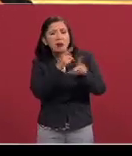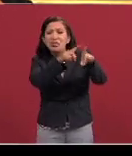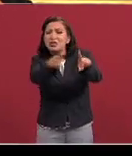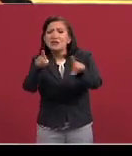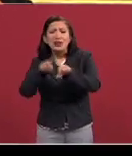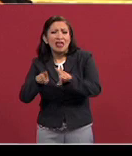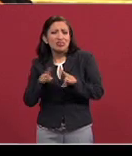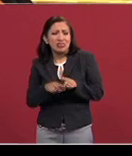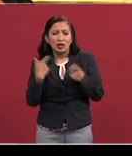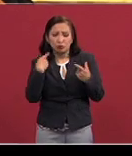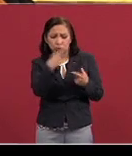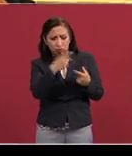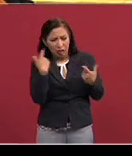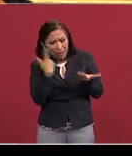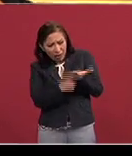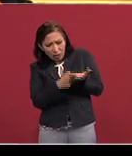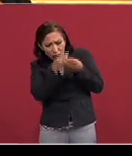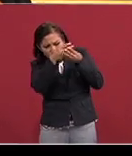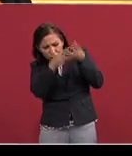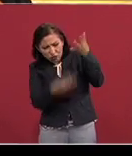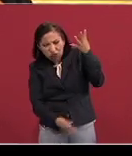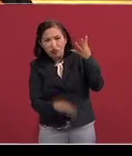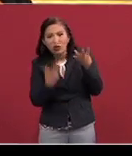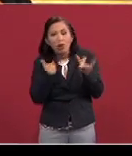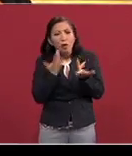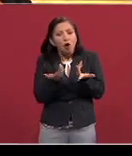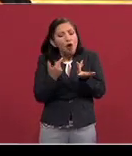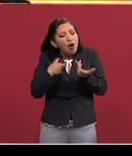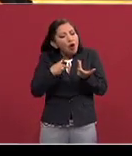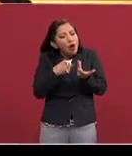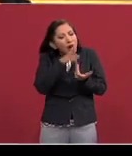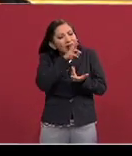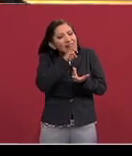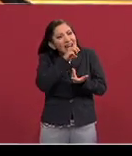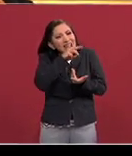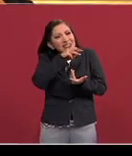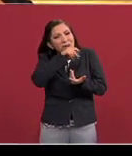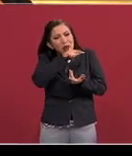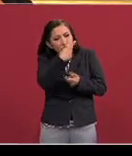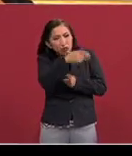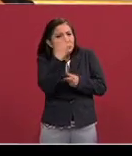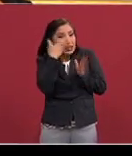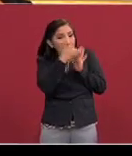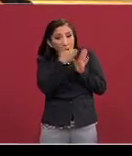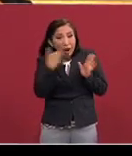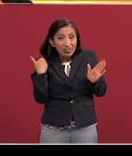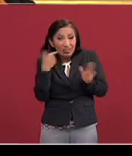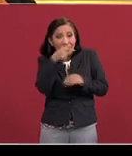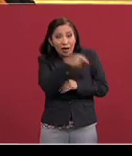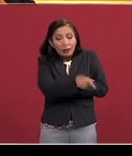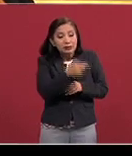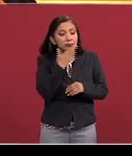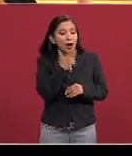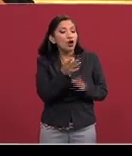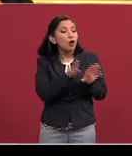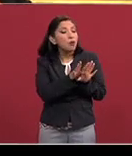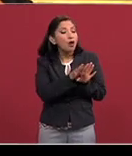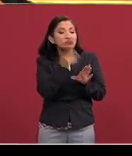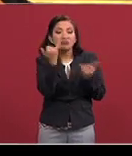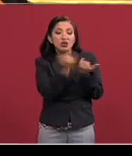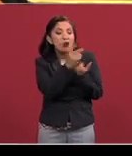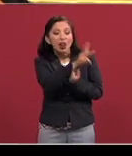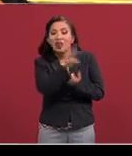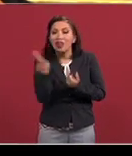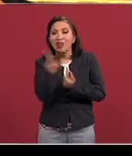plural, a un hombre riquísimo, a un hombre, como digo, del Renacimiento en su época, y qué mejor manera que